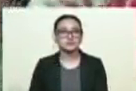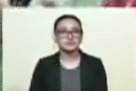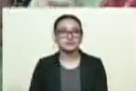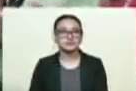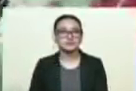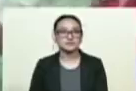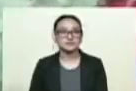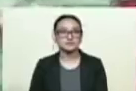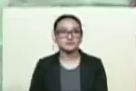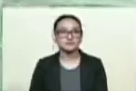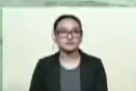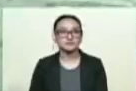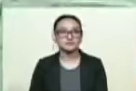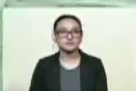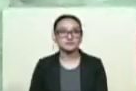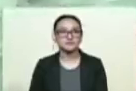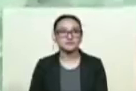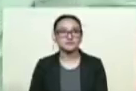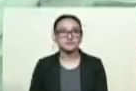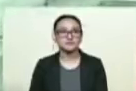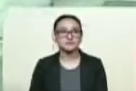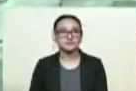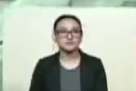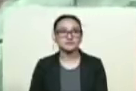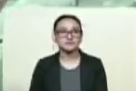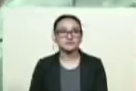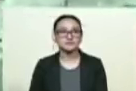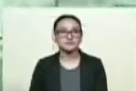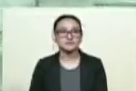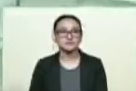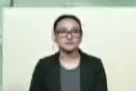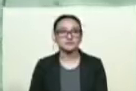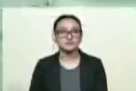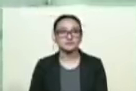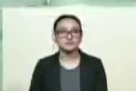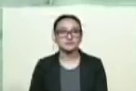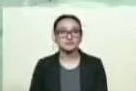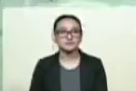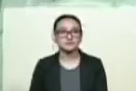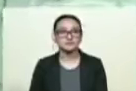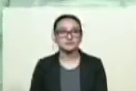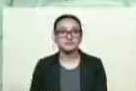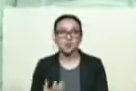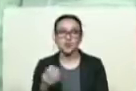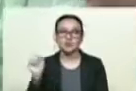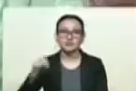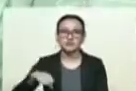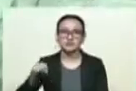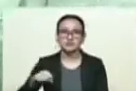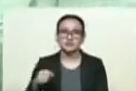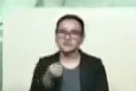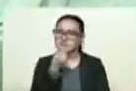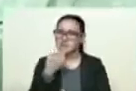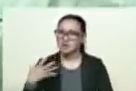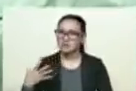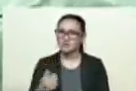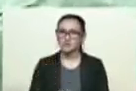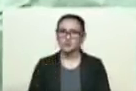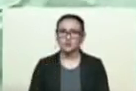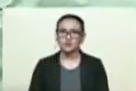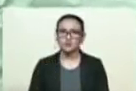a hacerlo, ¿verdad? Vamos a hacerlo. Es algo realmente maravilloso.